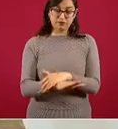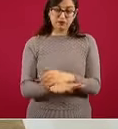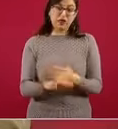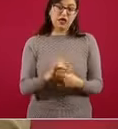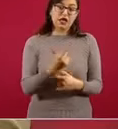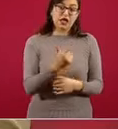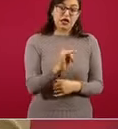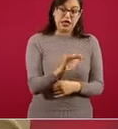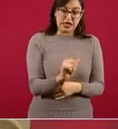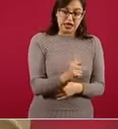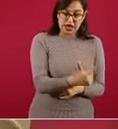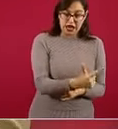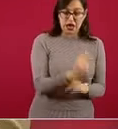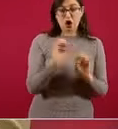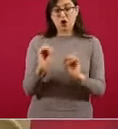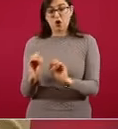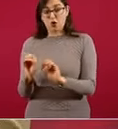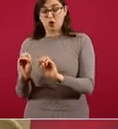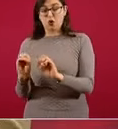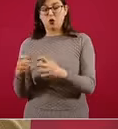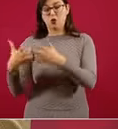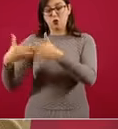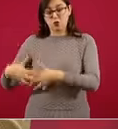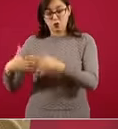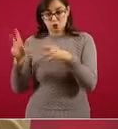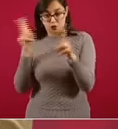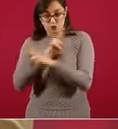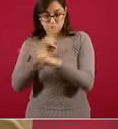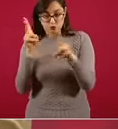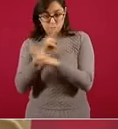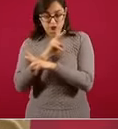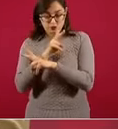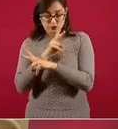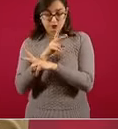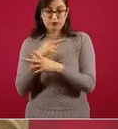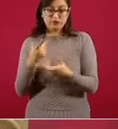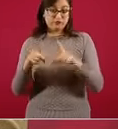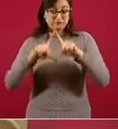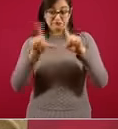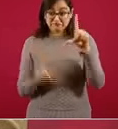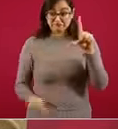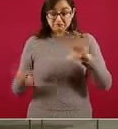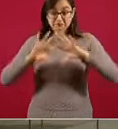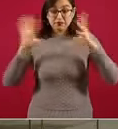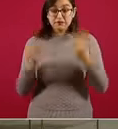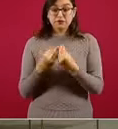hospitalización general o para paciente crítico a nivel nacional, ¿no?